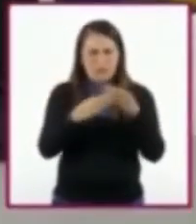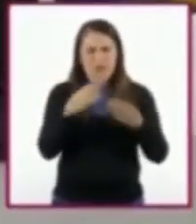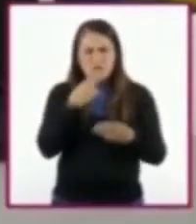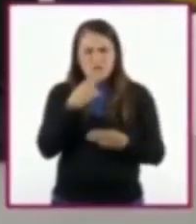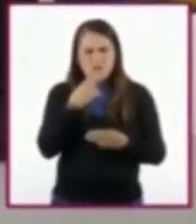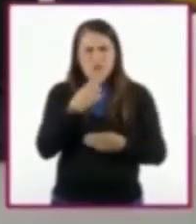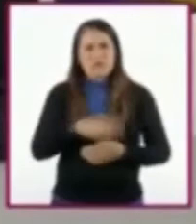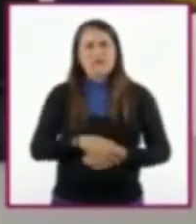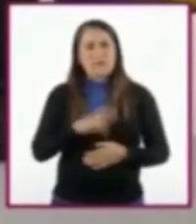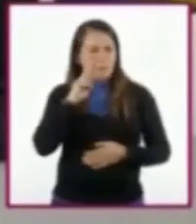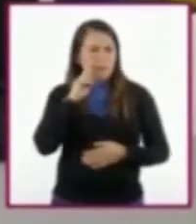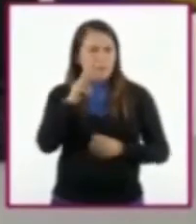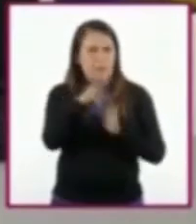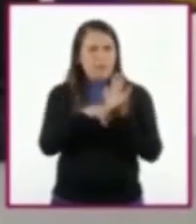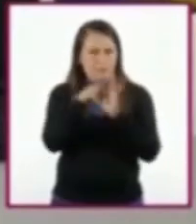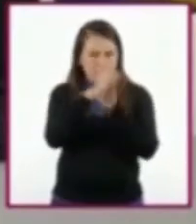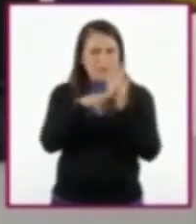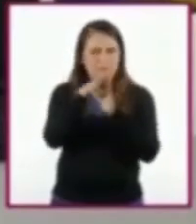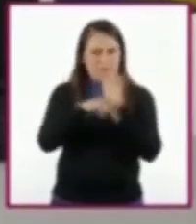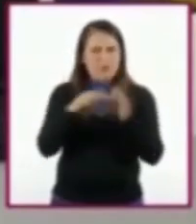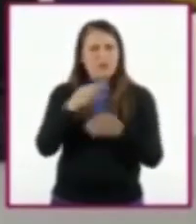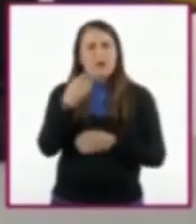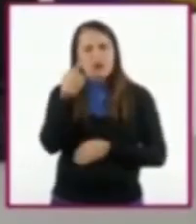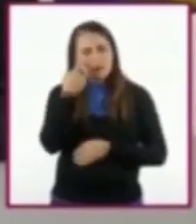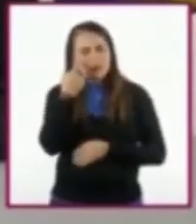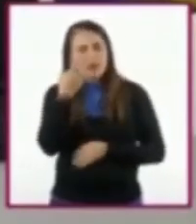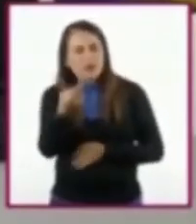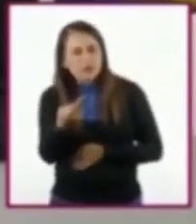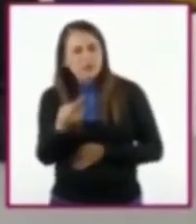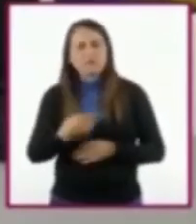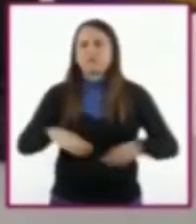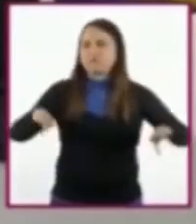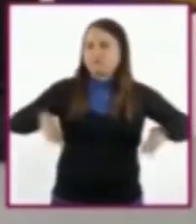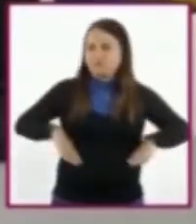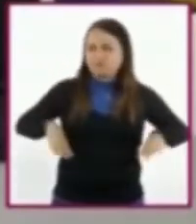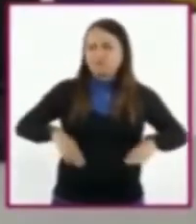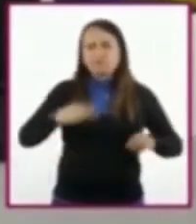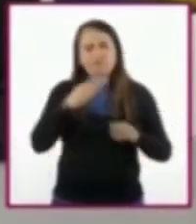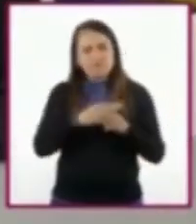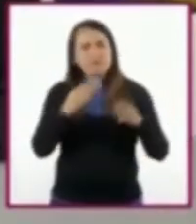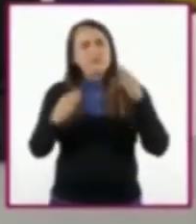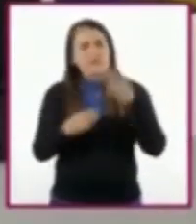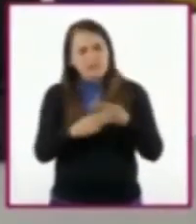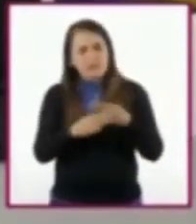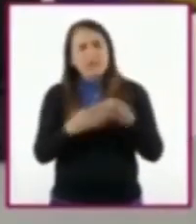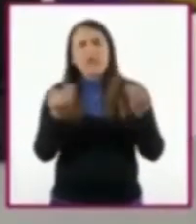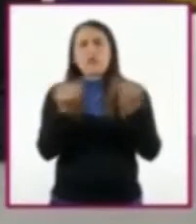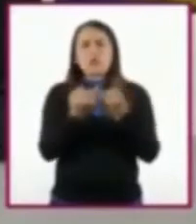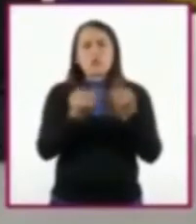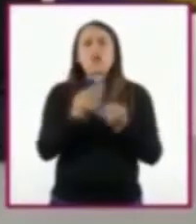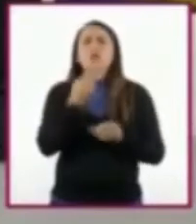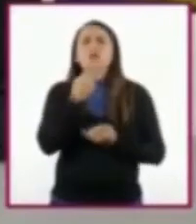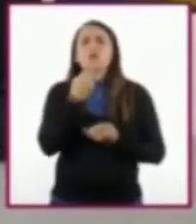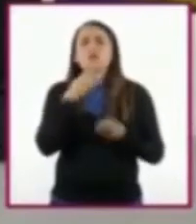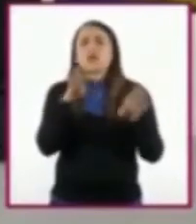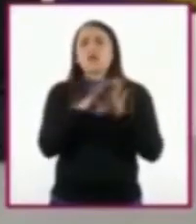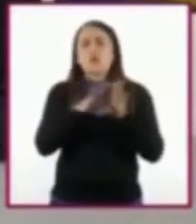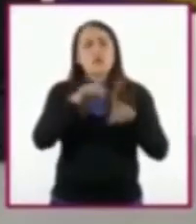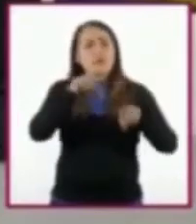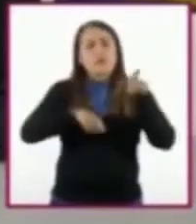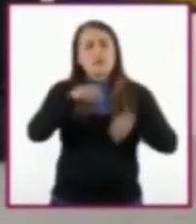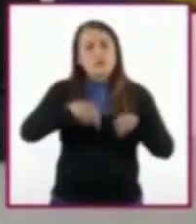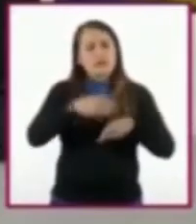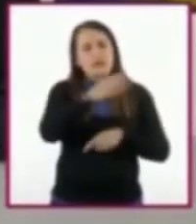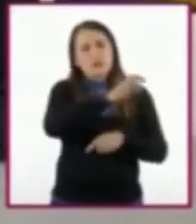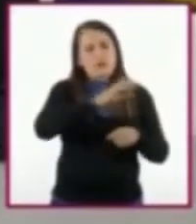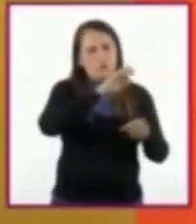invitamos a ver el siguiente video en donde podremos observar las propiedades de los materiales y la manera en que se utilizaban de acuerdo a las necesidades y